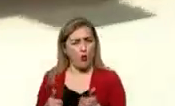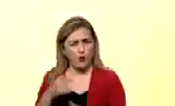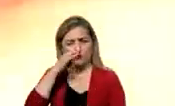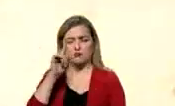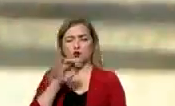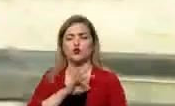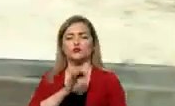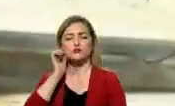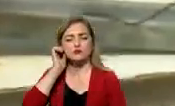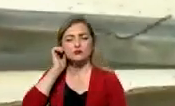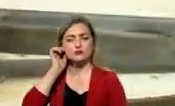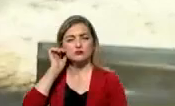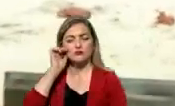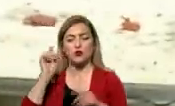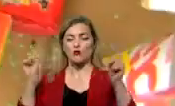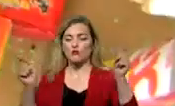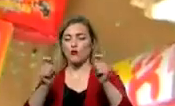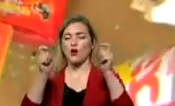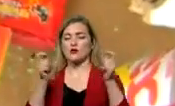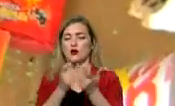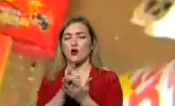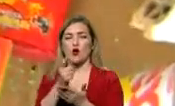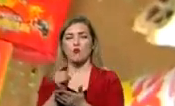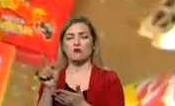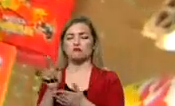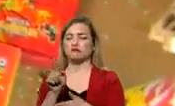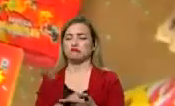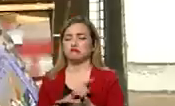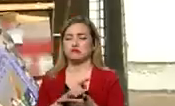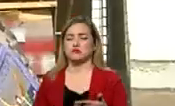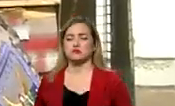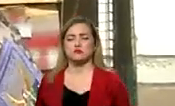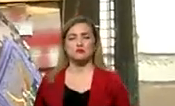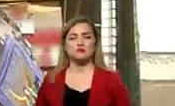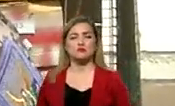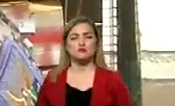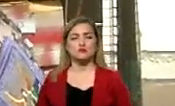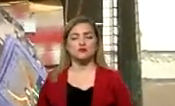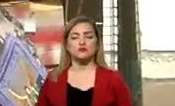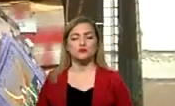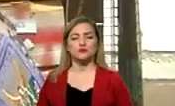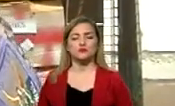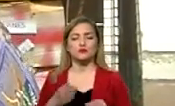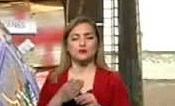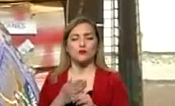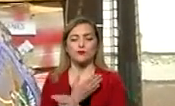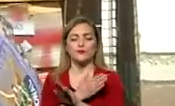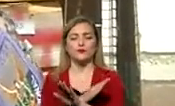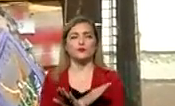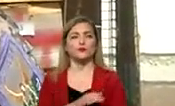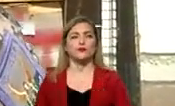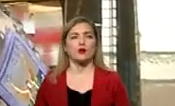conciencia en la ciudadanía para que en estas fiestas no compren juegos pirotécnicos. El objetivo de esta campaña es prevenir